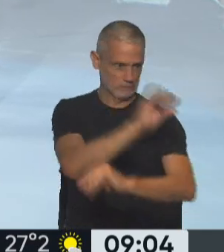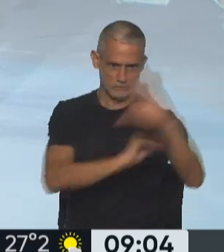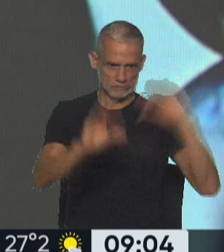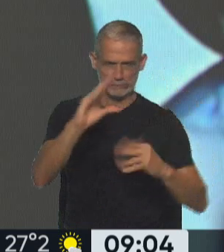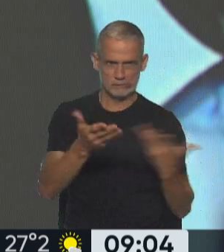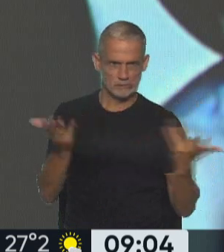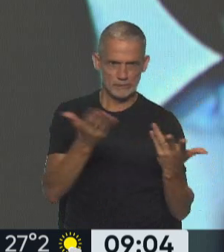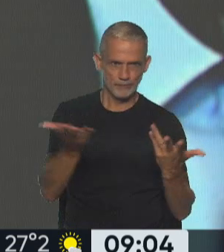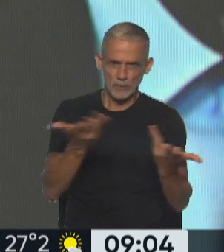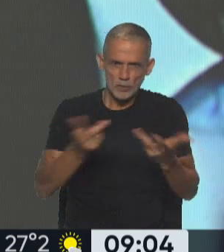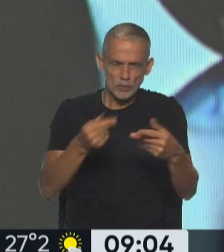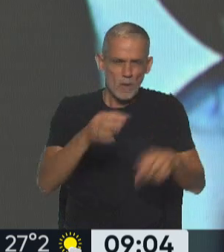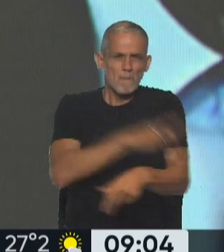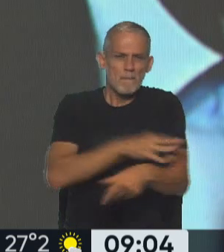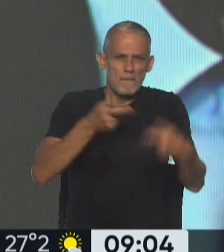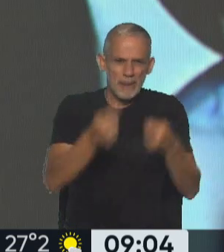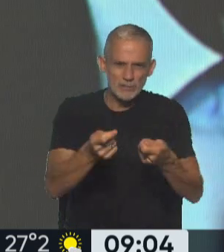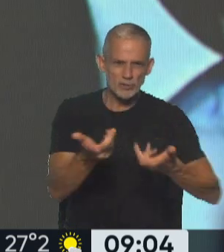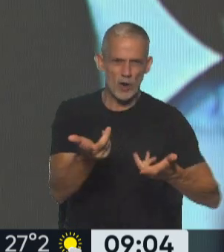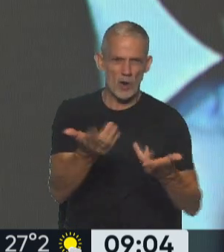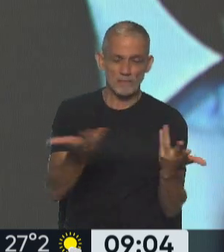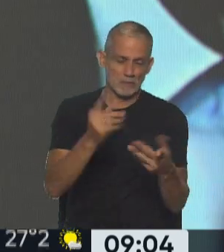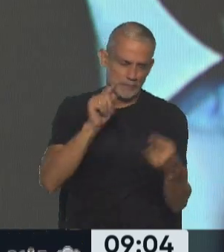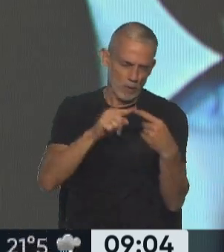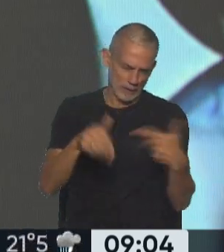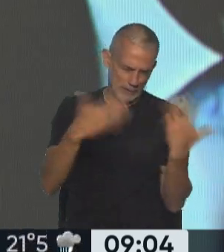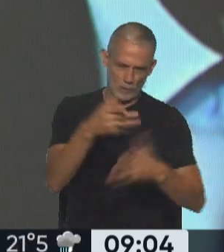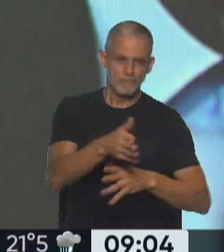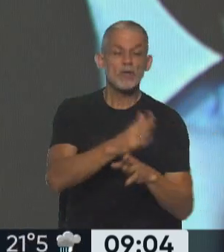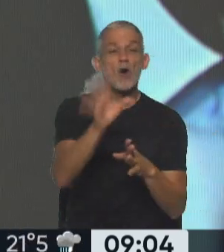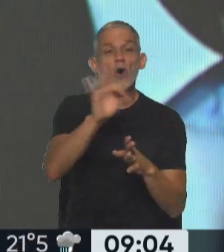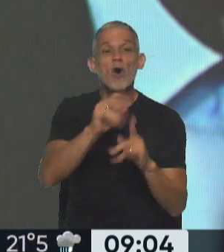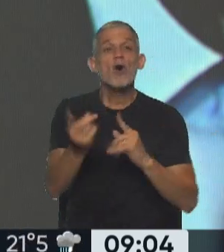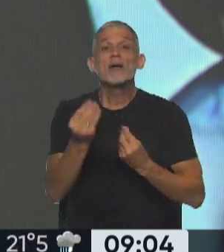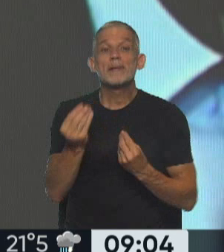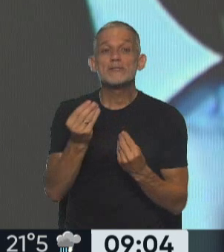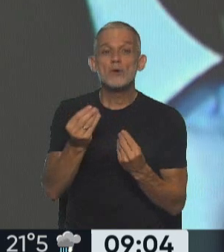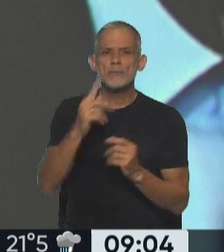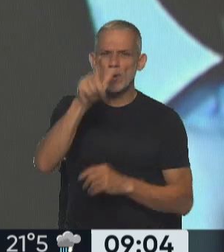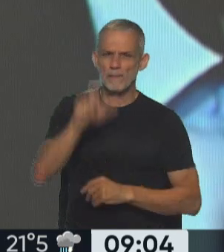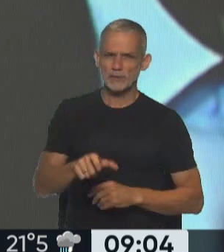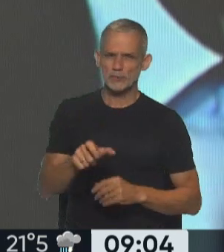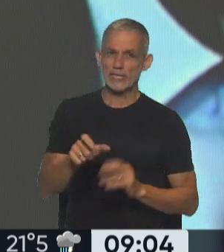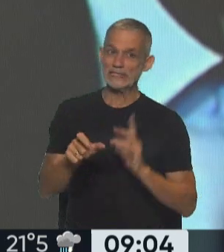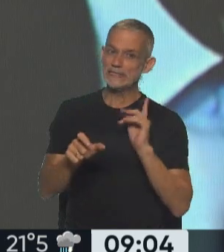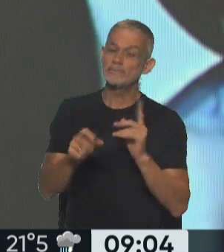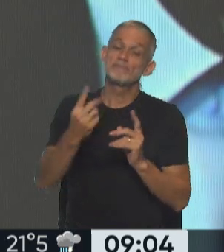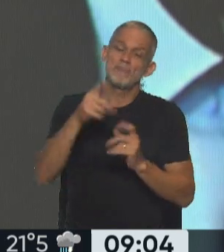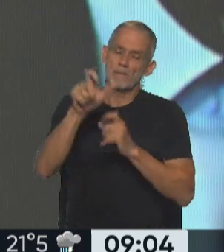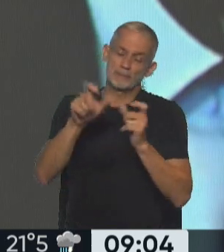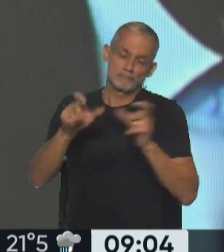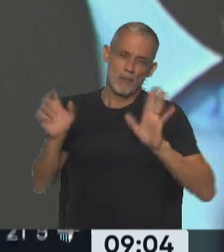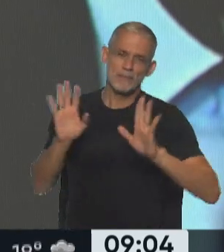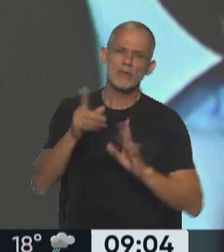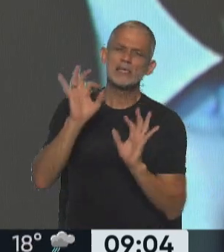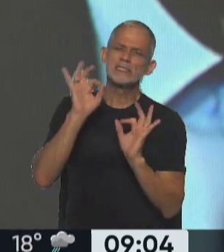¿no?, para generar presión por determinado objetivo. O bien, en realidad, alguien o varias personas